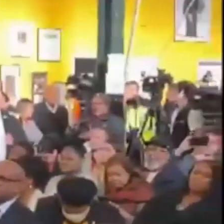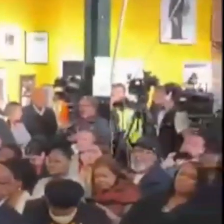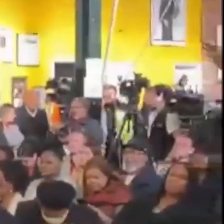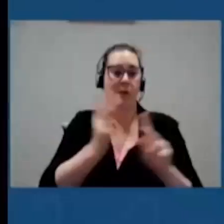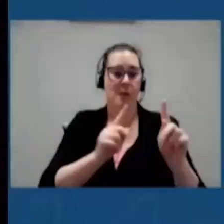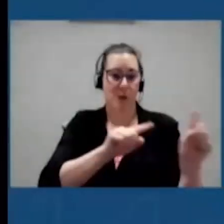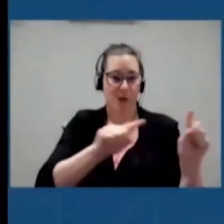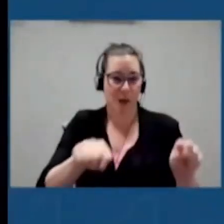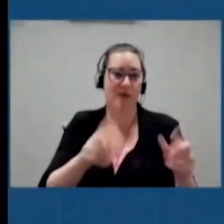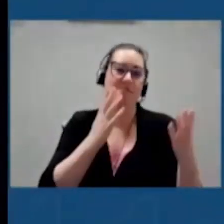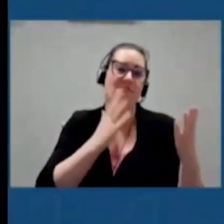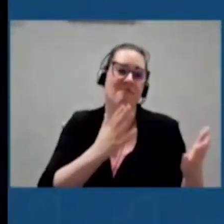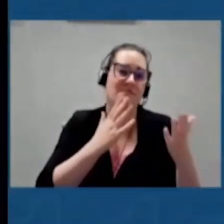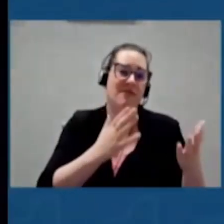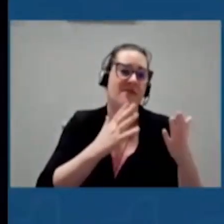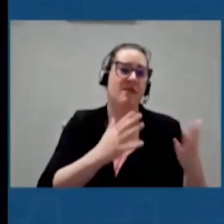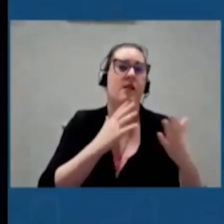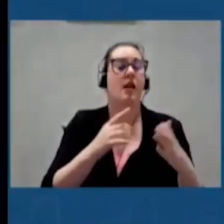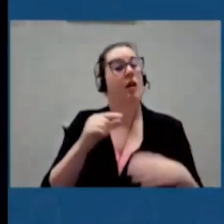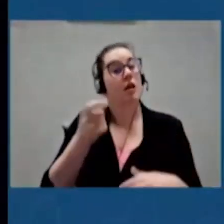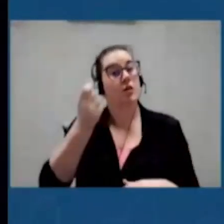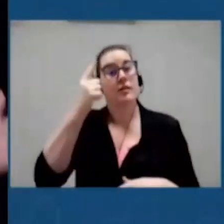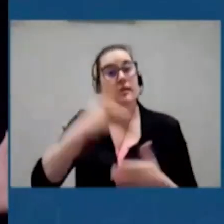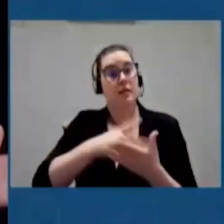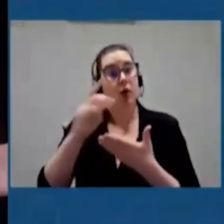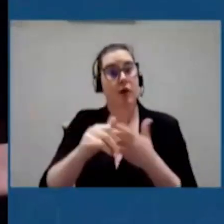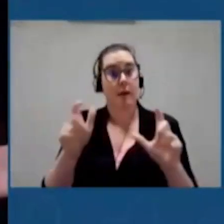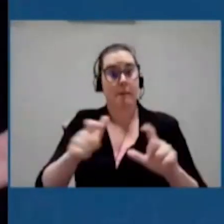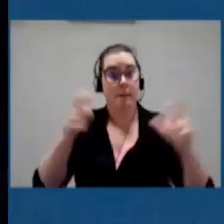el podio, dieron esta buena nueva.